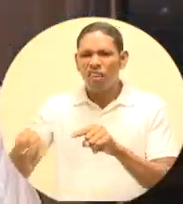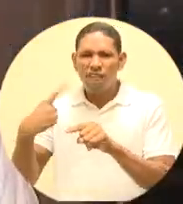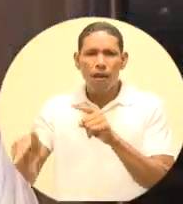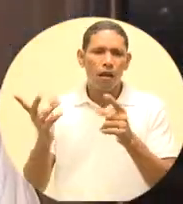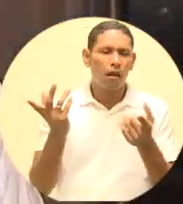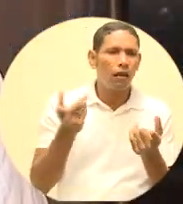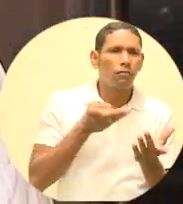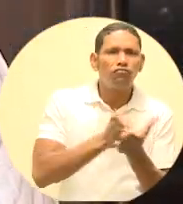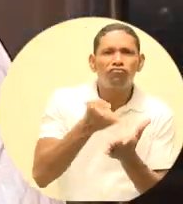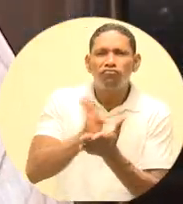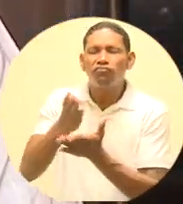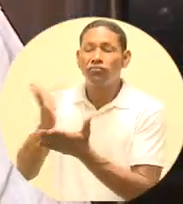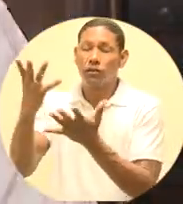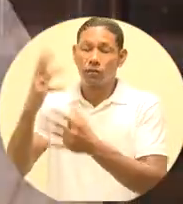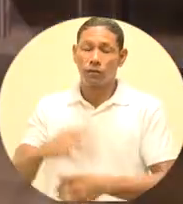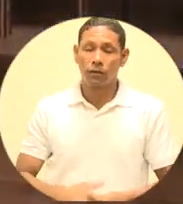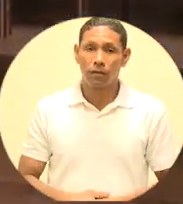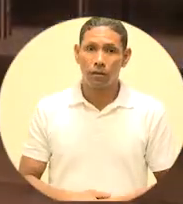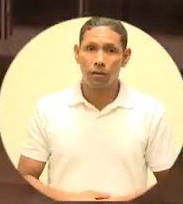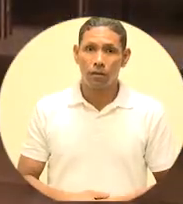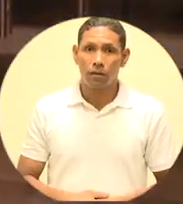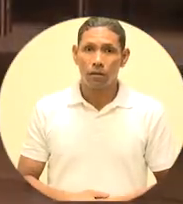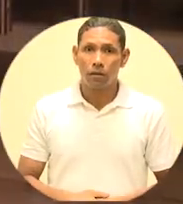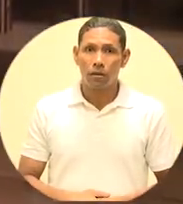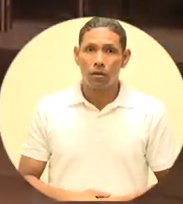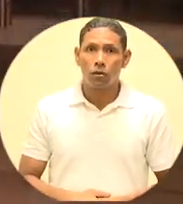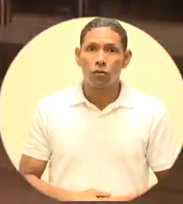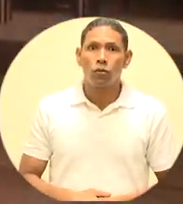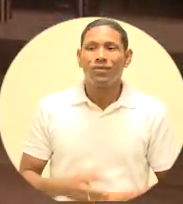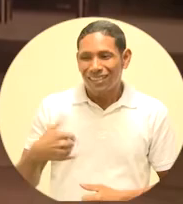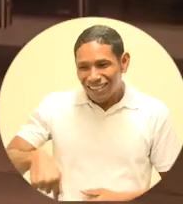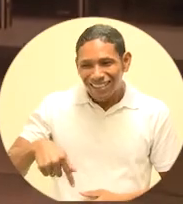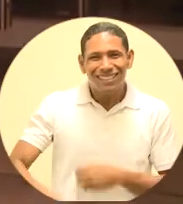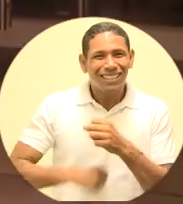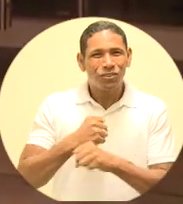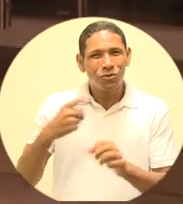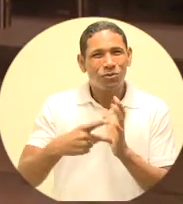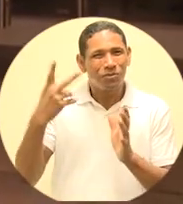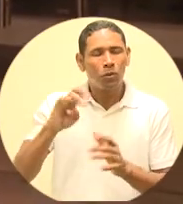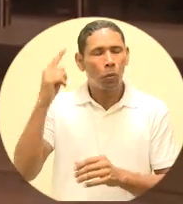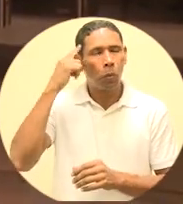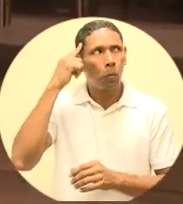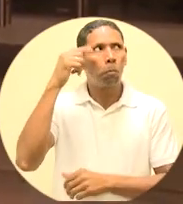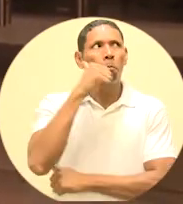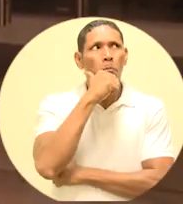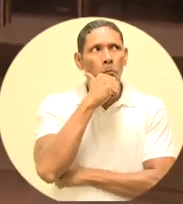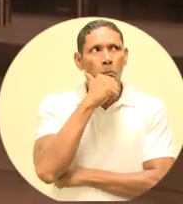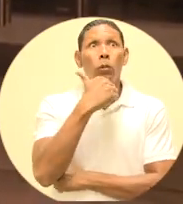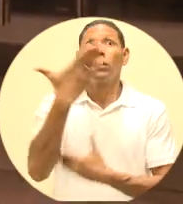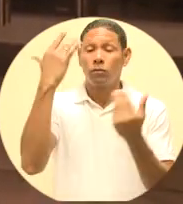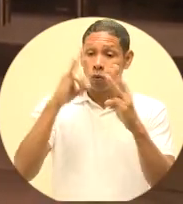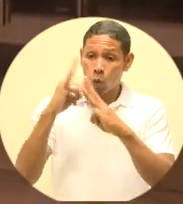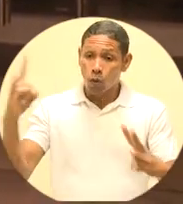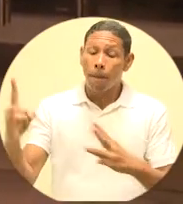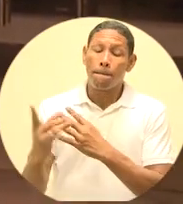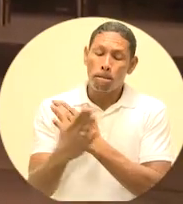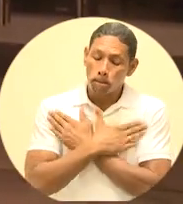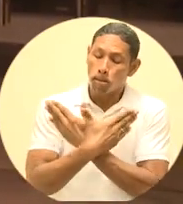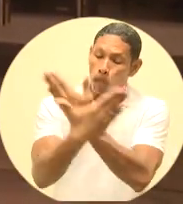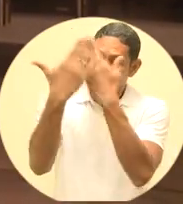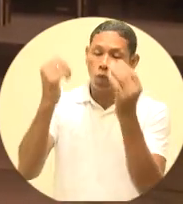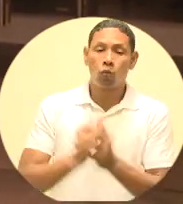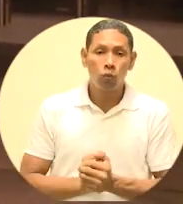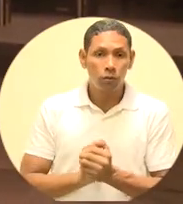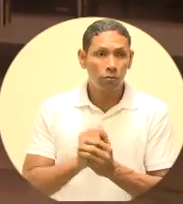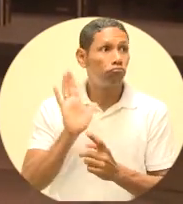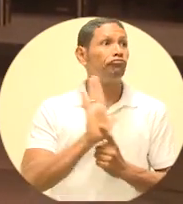estudiantes, las diferentes formaciones. Sigo pensando, como lo he pensado este año que llevo acompañando a Unimagdalena, que es un caso ejemplar,